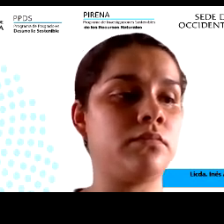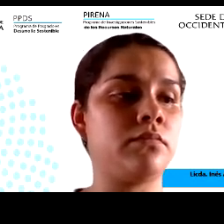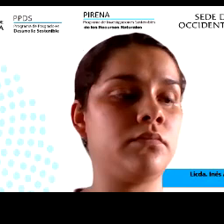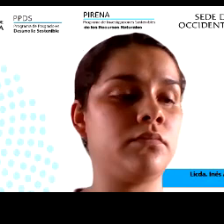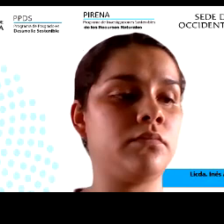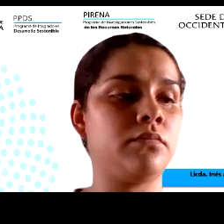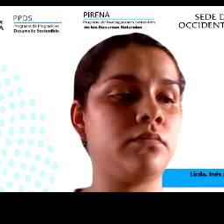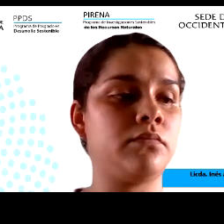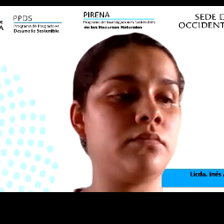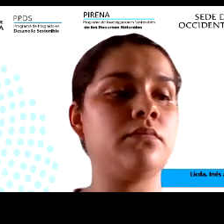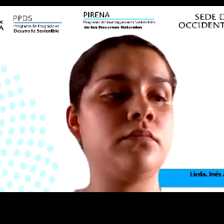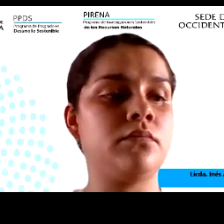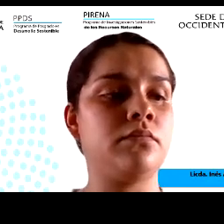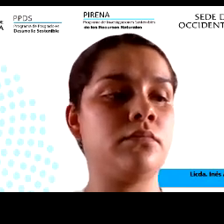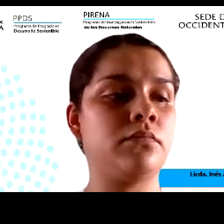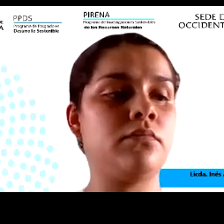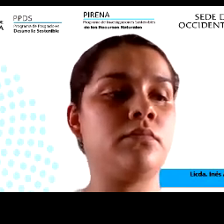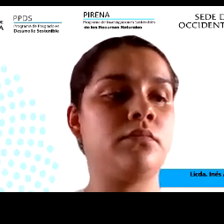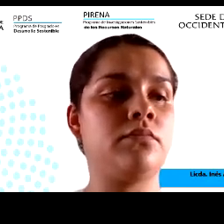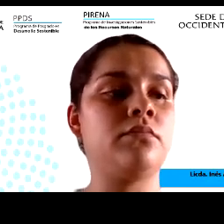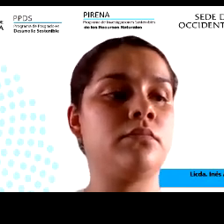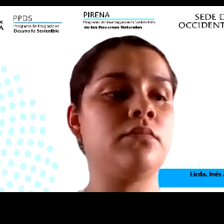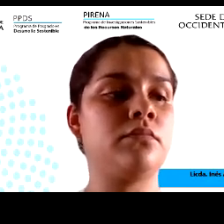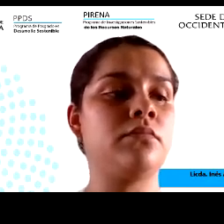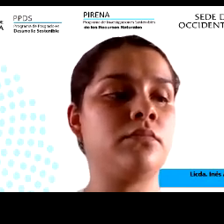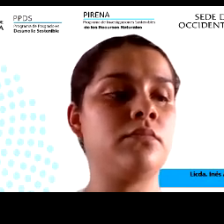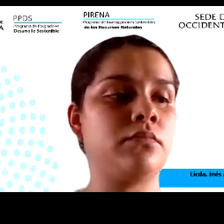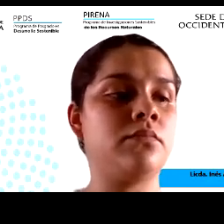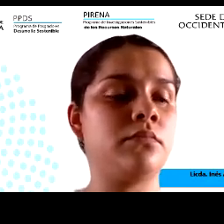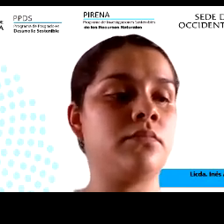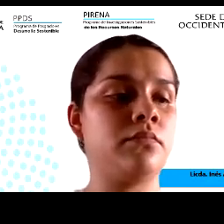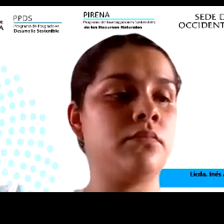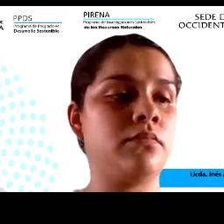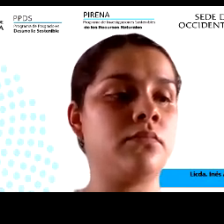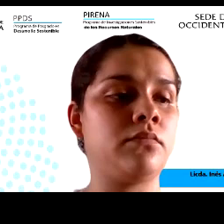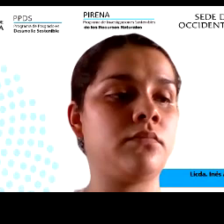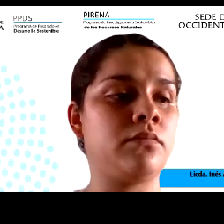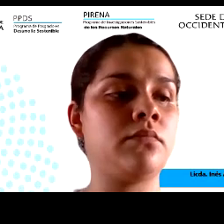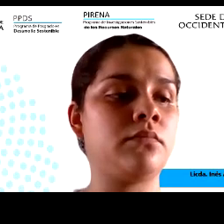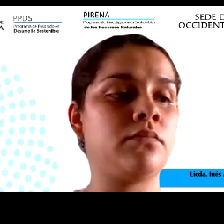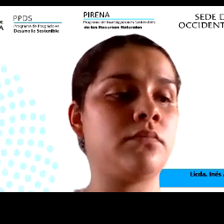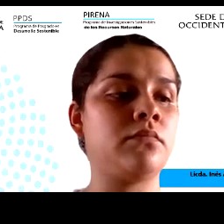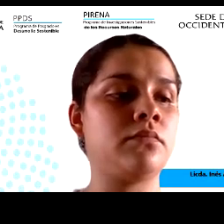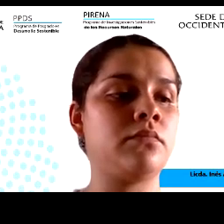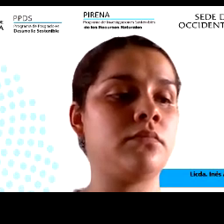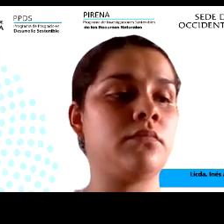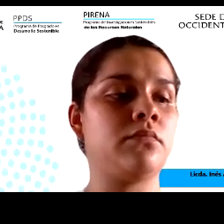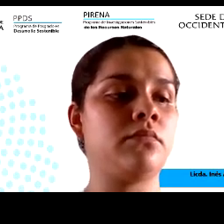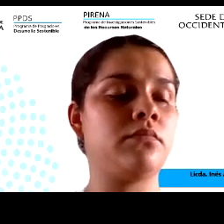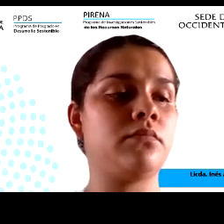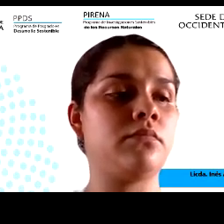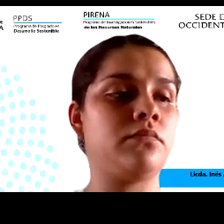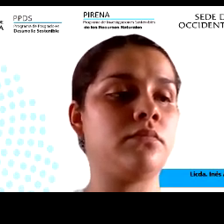eh, pero no mucho, digamos, hasta 100, 200 metros. Digamos, usted se pone a